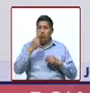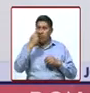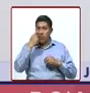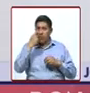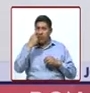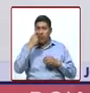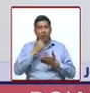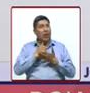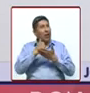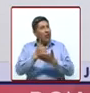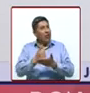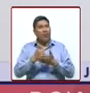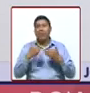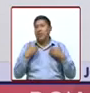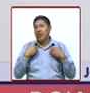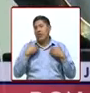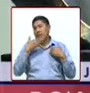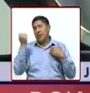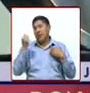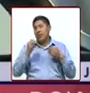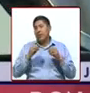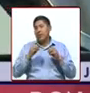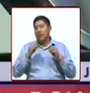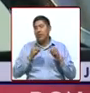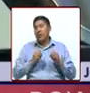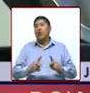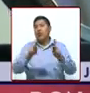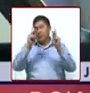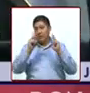le va a ayudar mucho mejor porque es el que tiene mejores opciones.